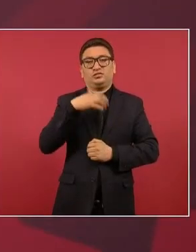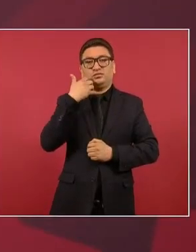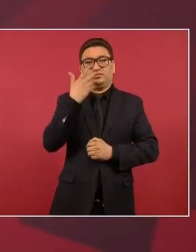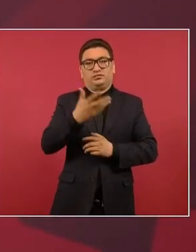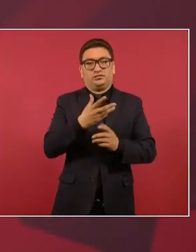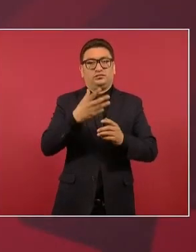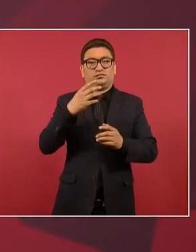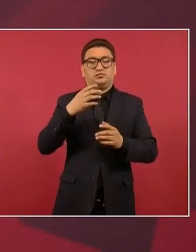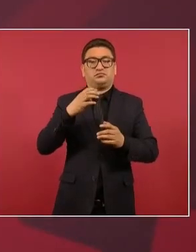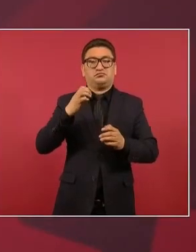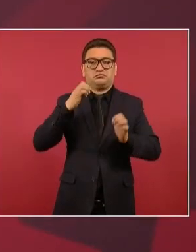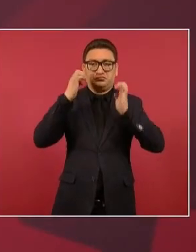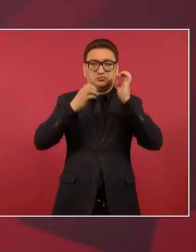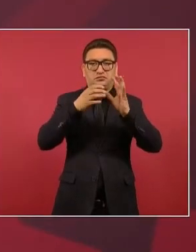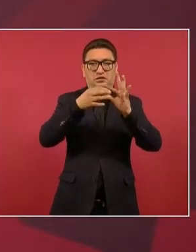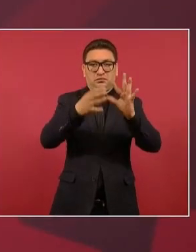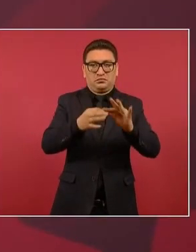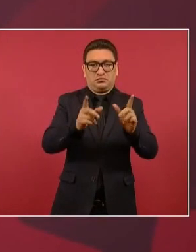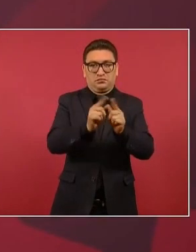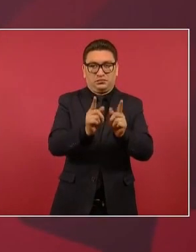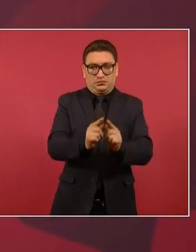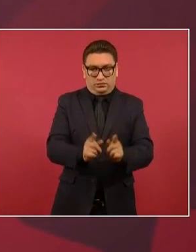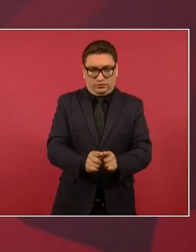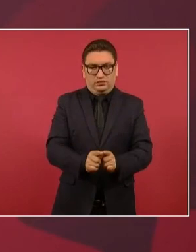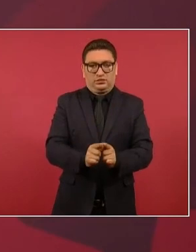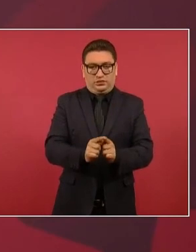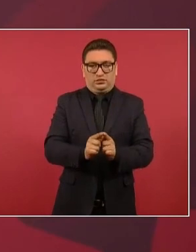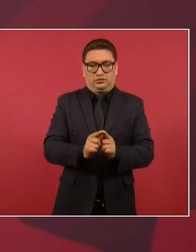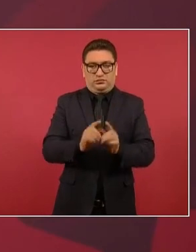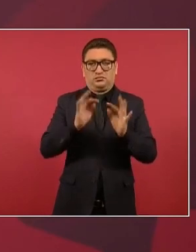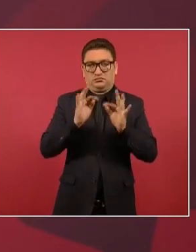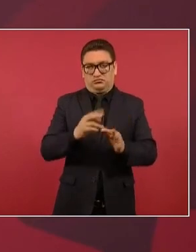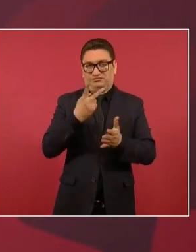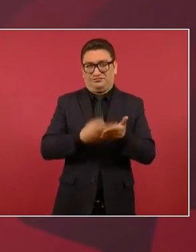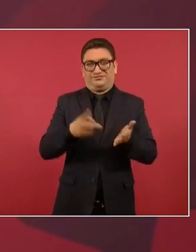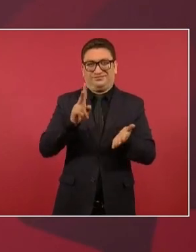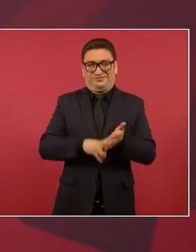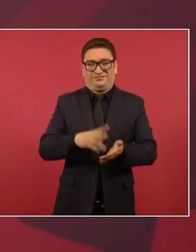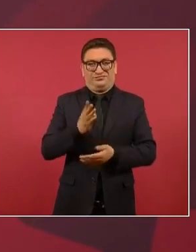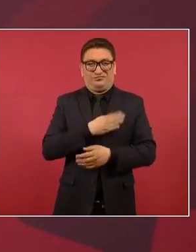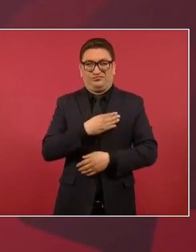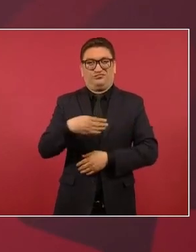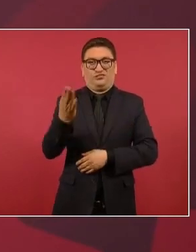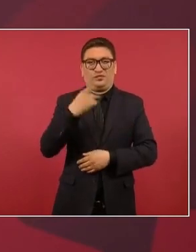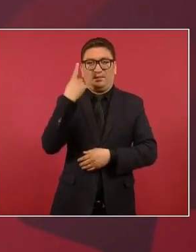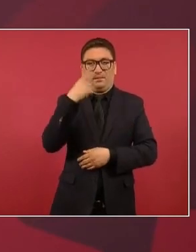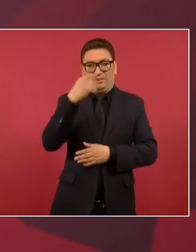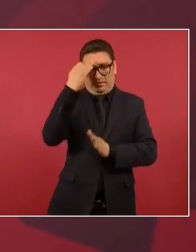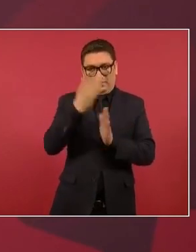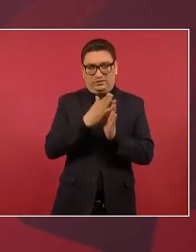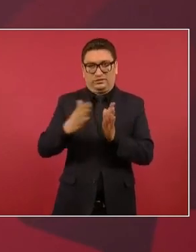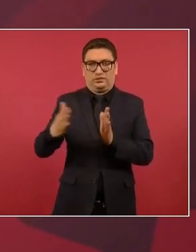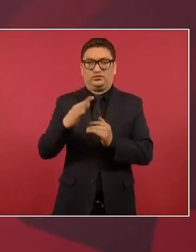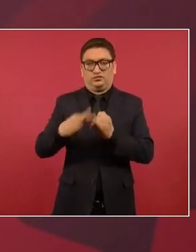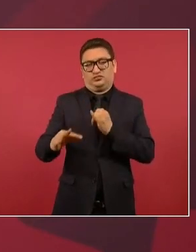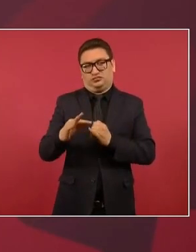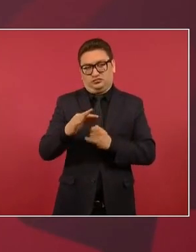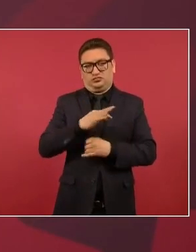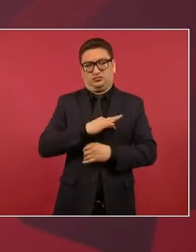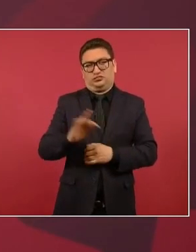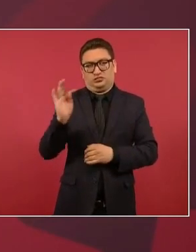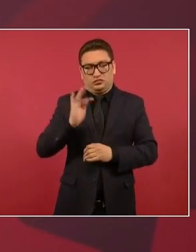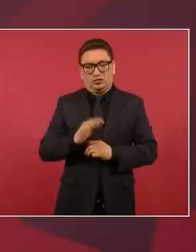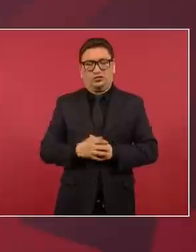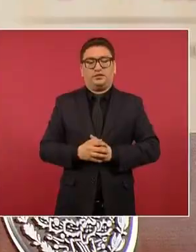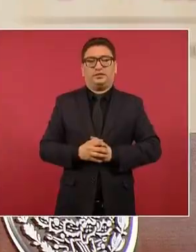las exposiciones, además breve y bueno, doblemente bueno, para que nos quede tiempo de